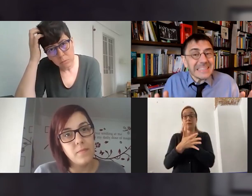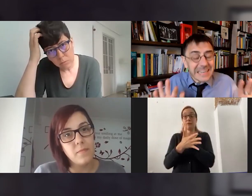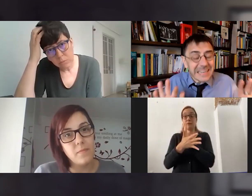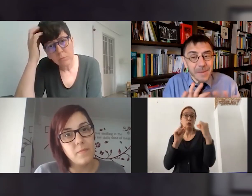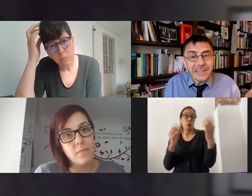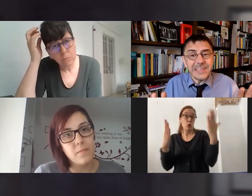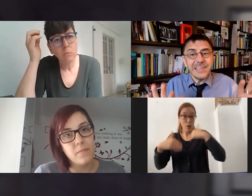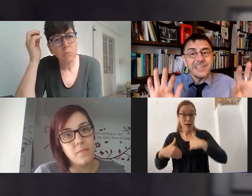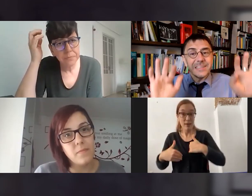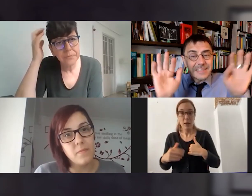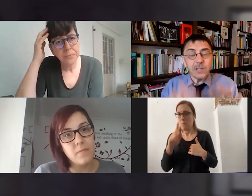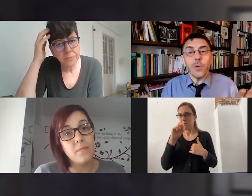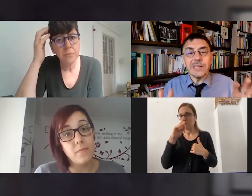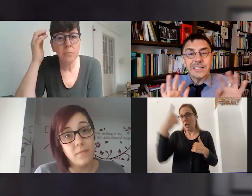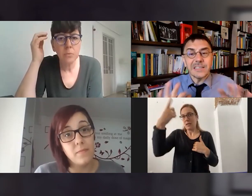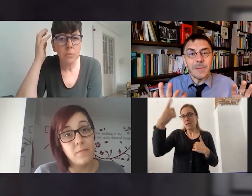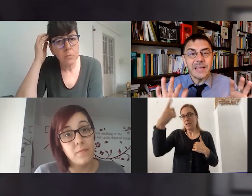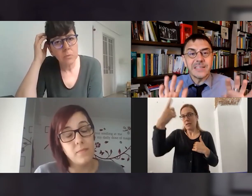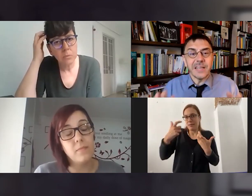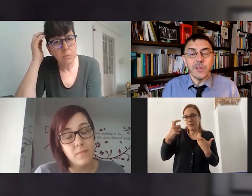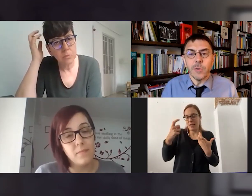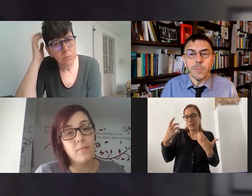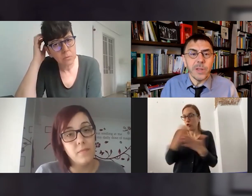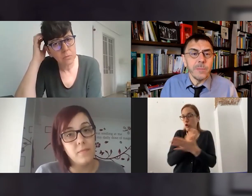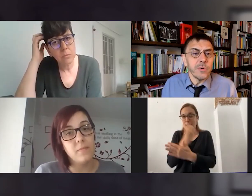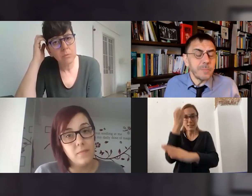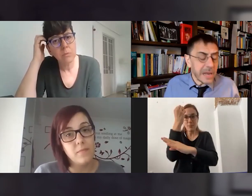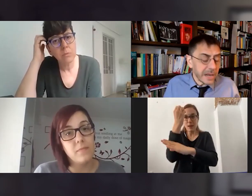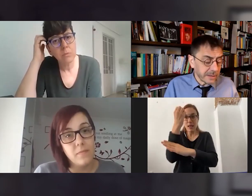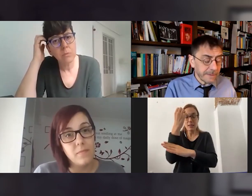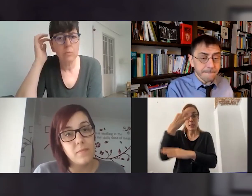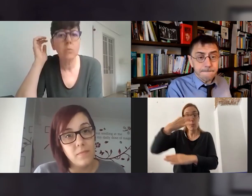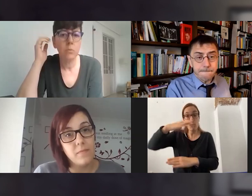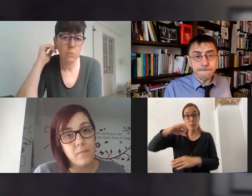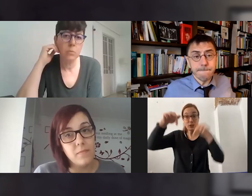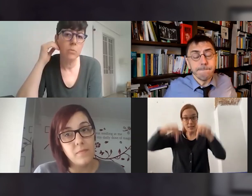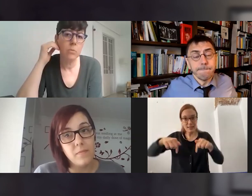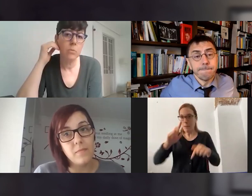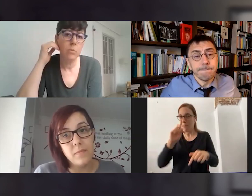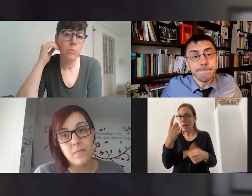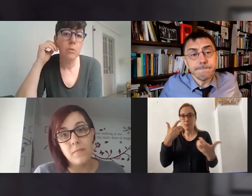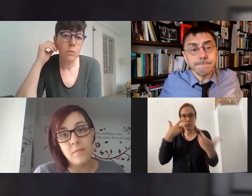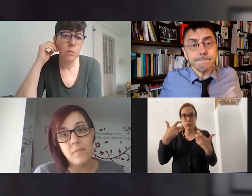la más relevante de todas las asambleas que ha tenido Podemos, Pilar.